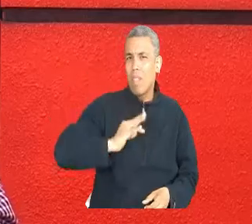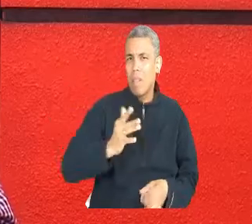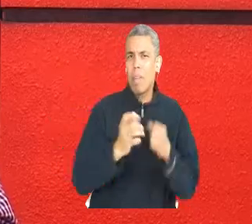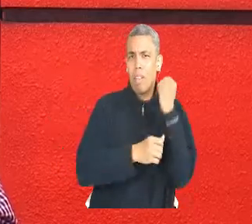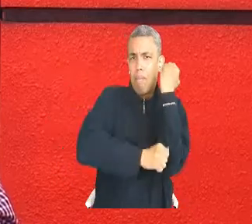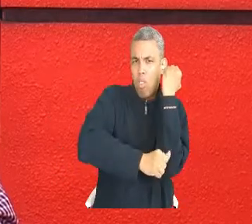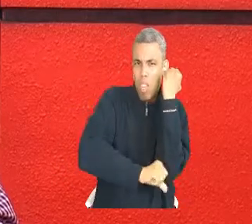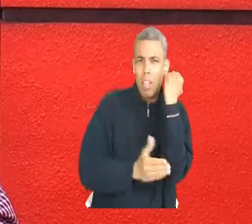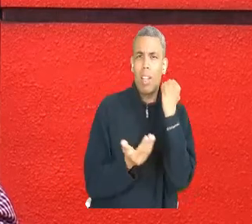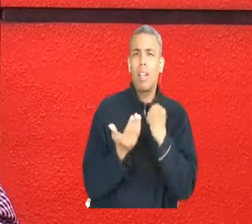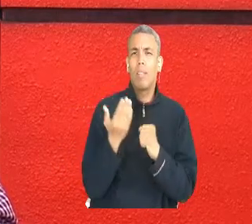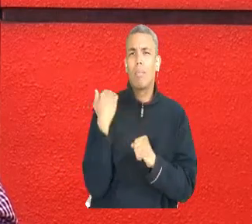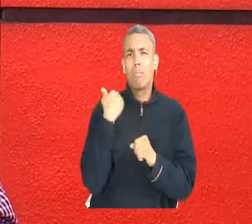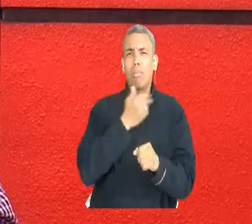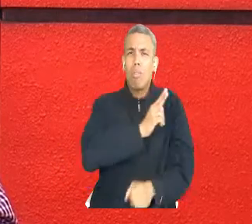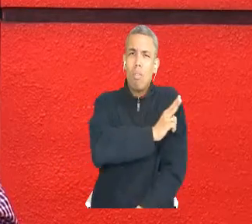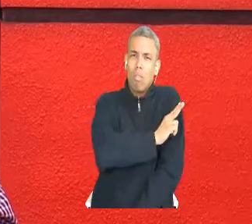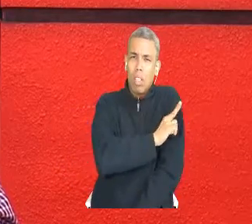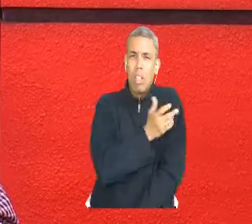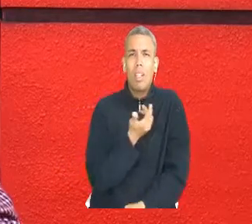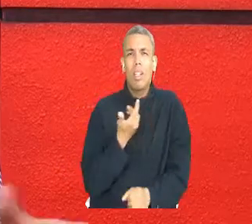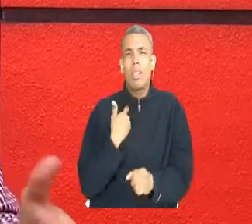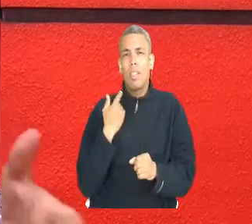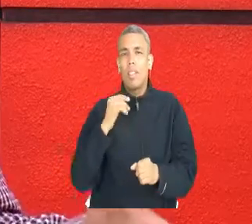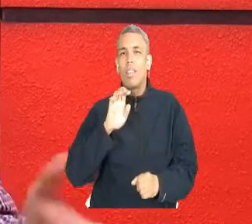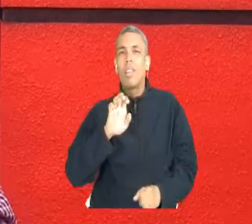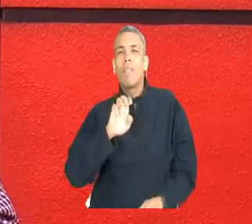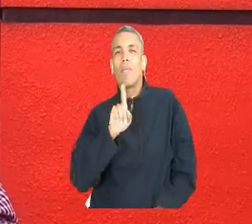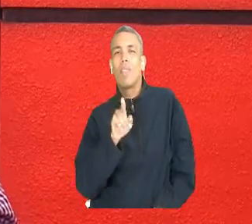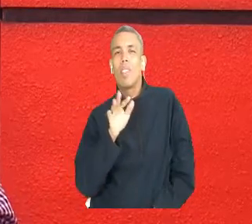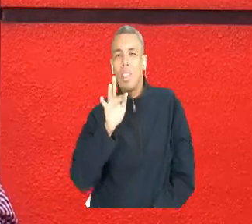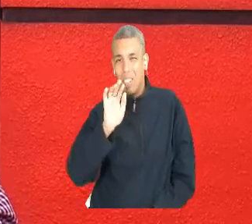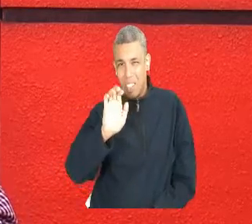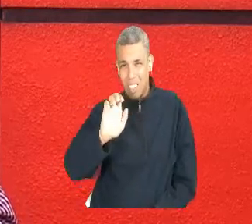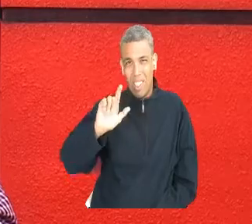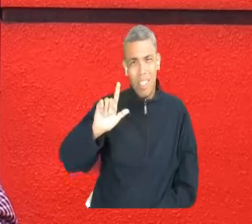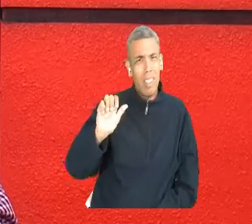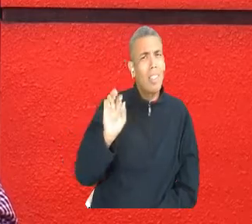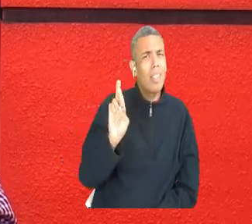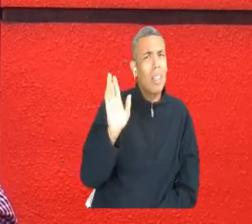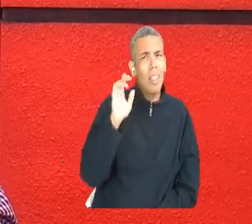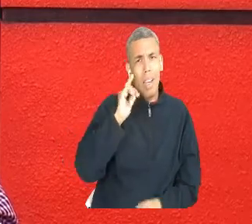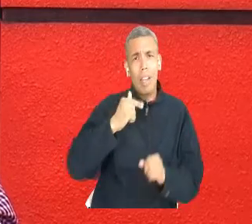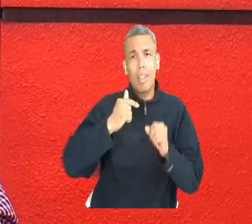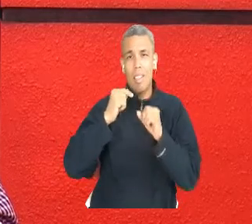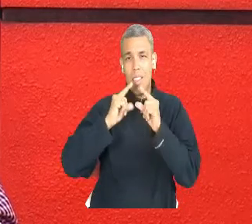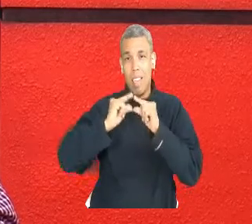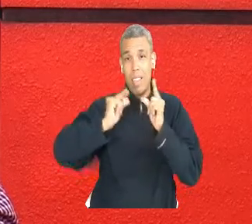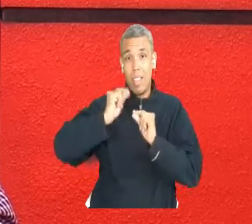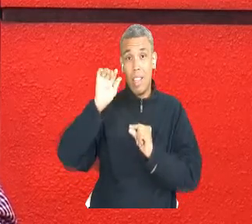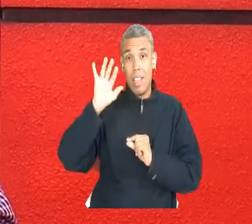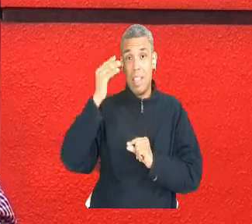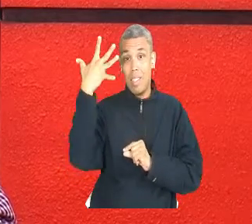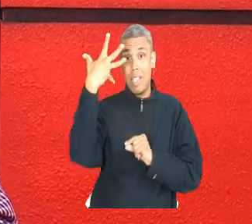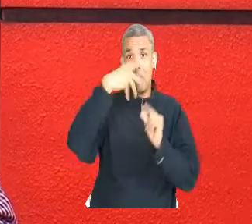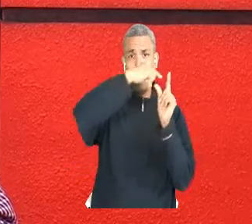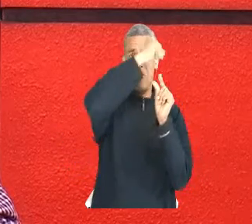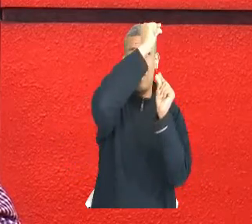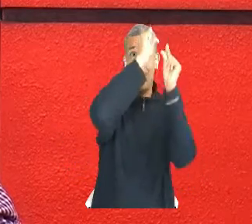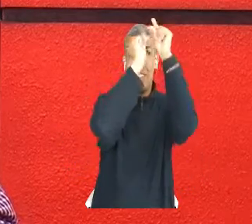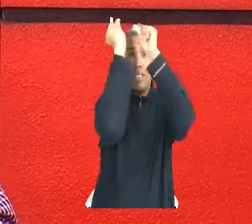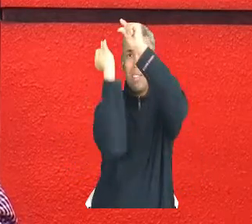también estuve trabajando con hoteles con hoteles estelar y pues bueno ha sido una trayectoria ya ya a lo largo de los años una experiencia importante a nivel